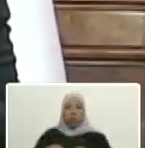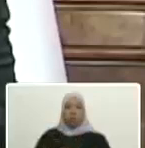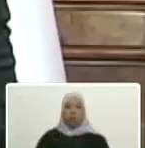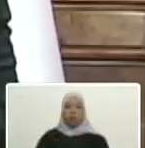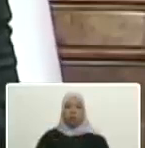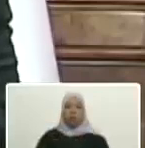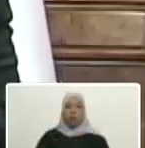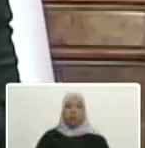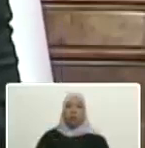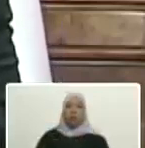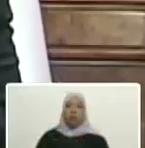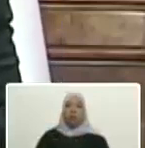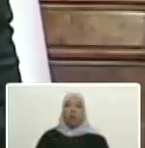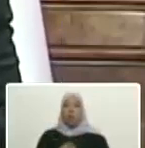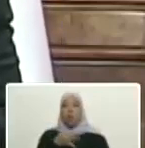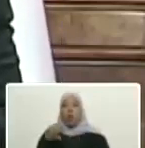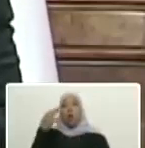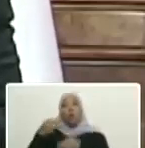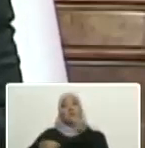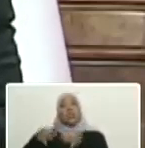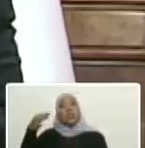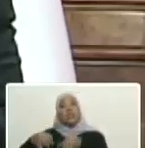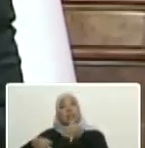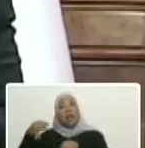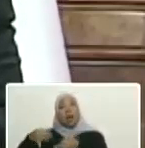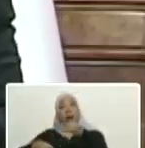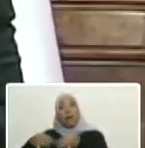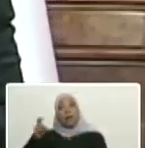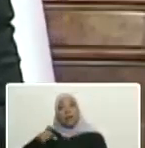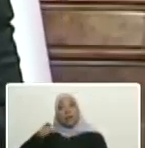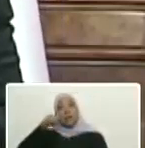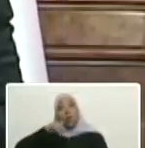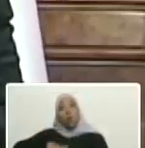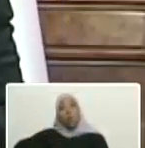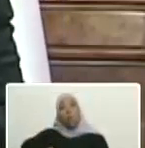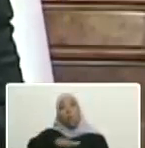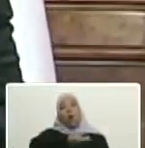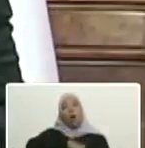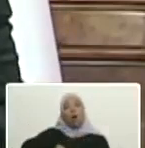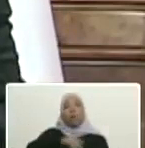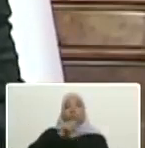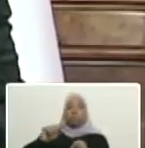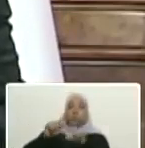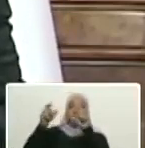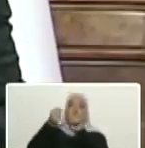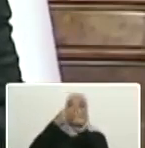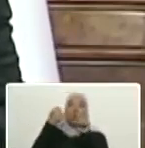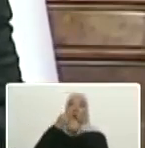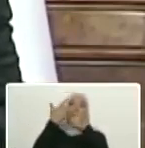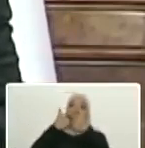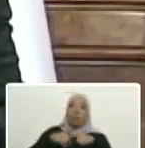Es la posición correcta y justa de los pueblos que admiramos la lucha por la